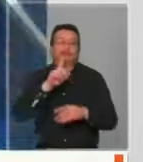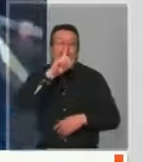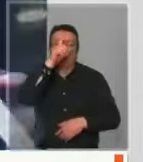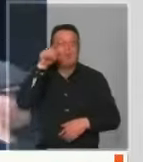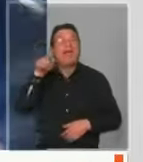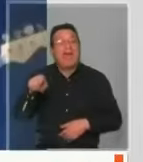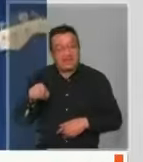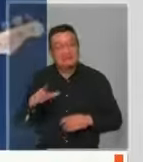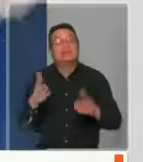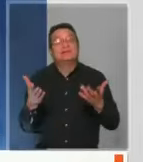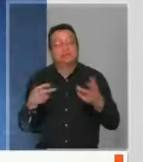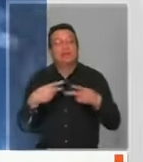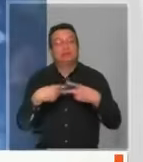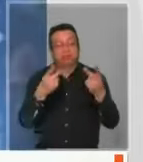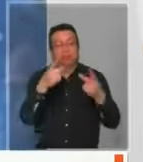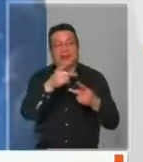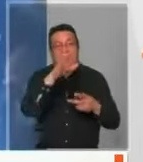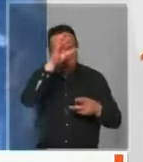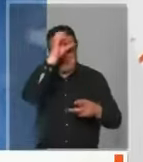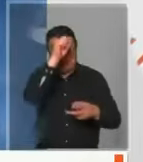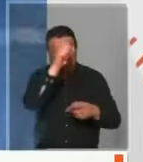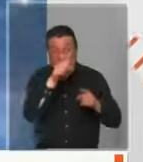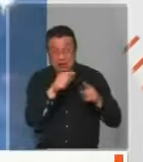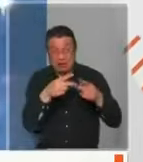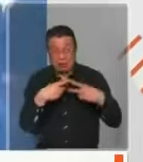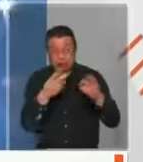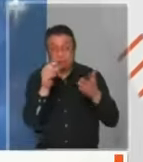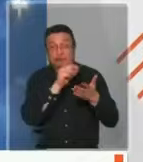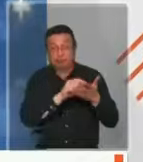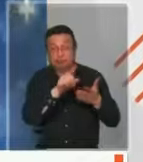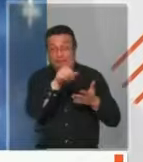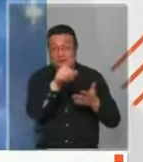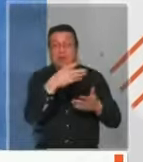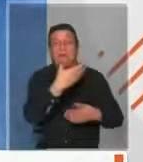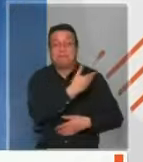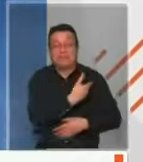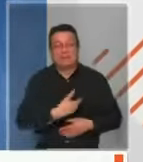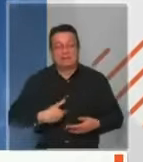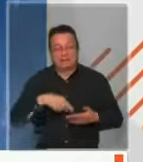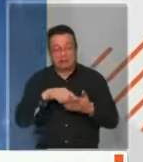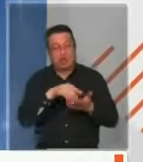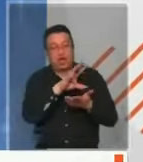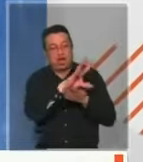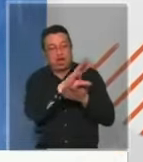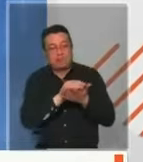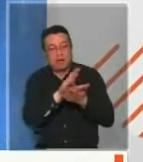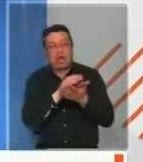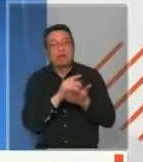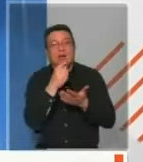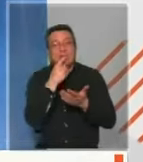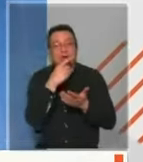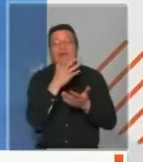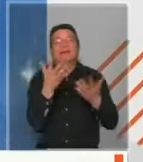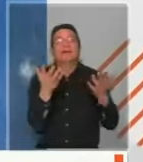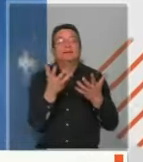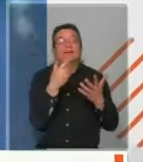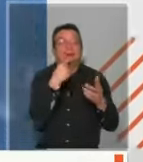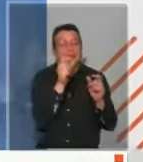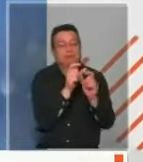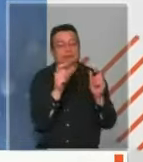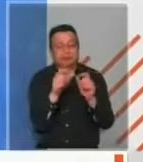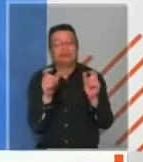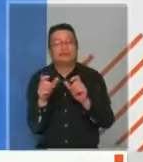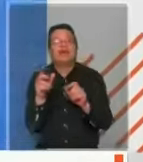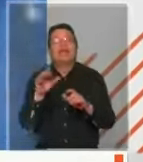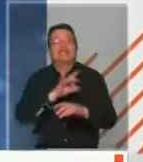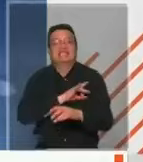El portal Trasandino Perfil indicó en un artículo que el presidente había copiado textualmente algunos pasajes de obras de académicos